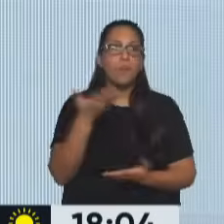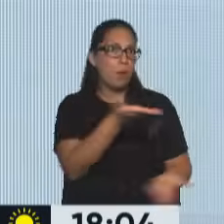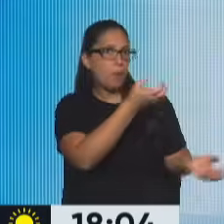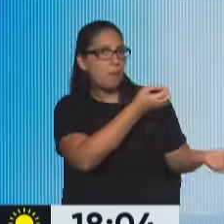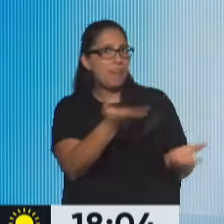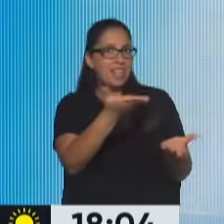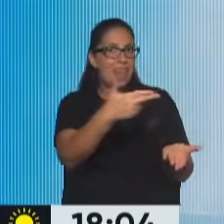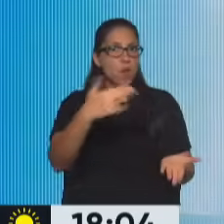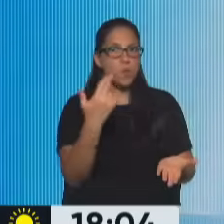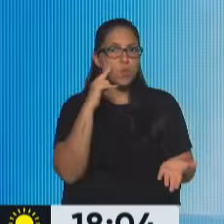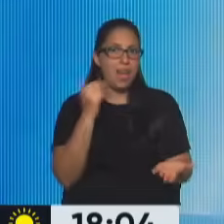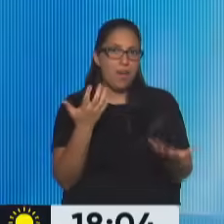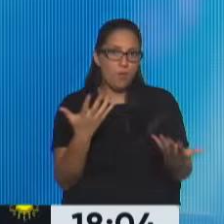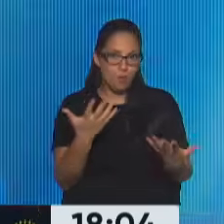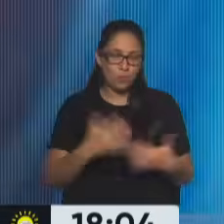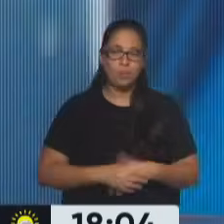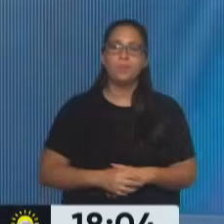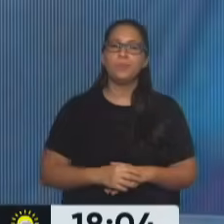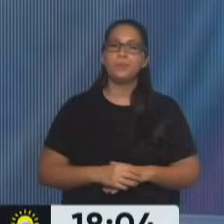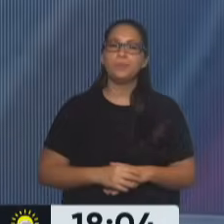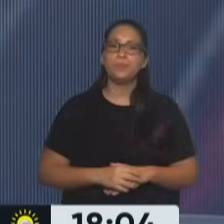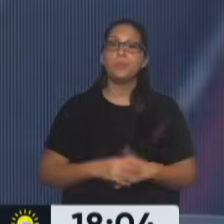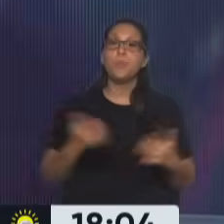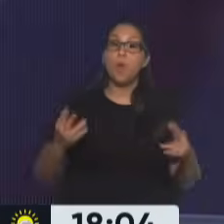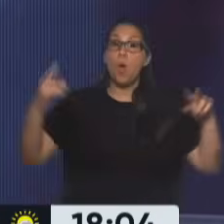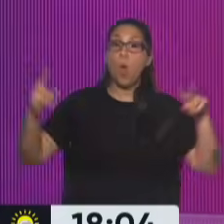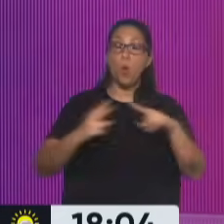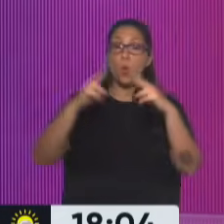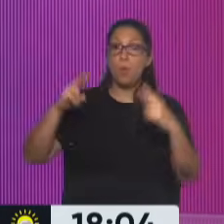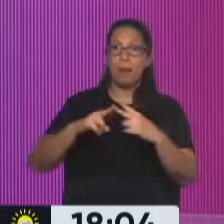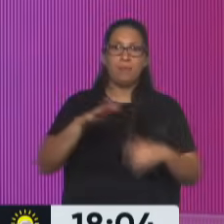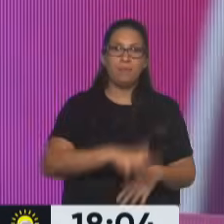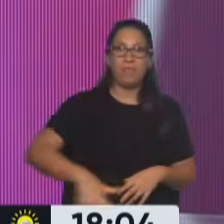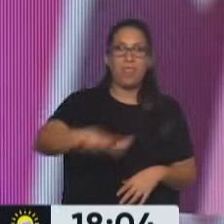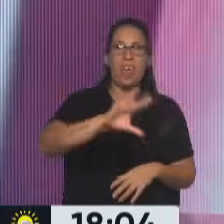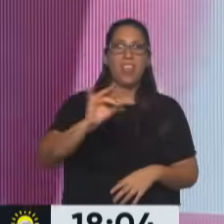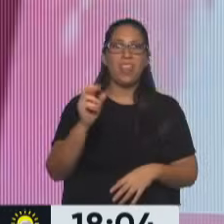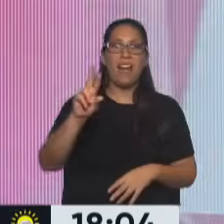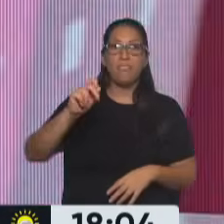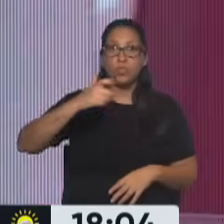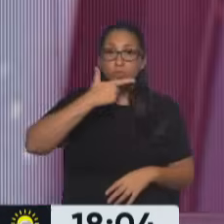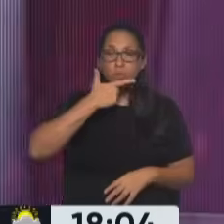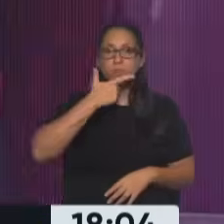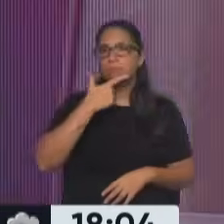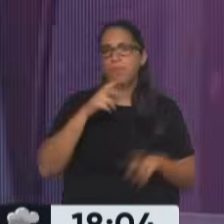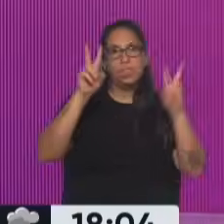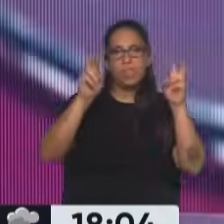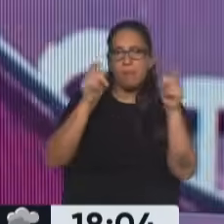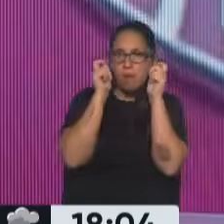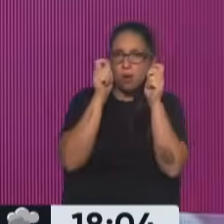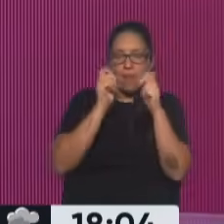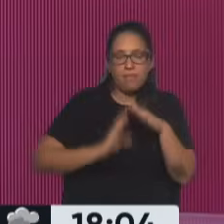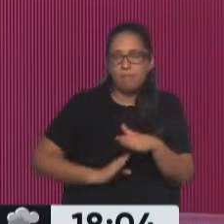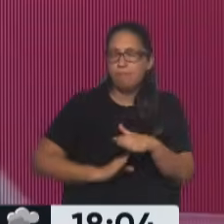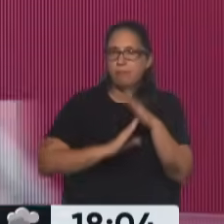Por supuesto. Bueno, por supuesto fue una cumbre, la de Davos, atravesada por la cuestión de Groenlandia, que lo vamos a ir